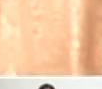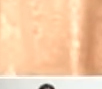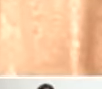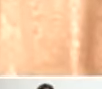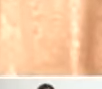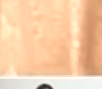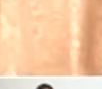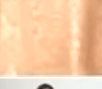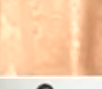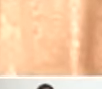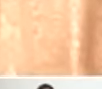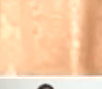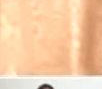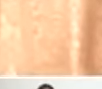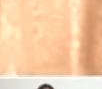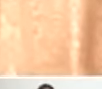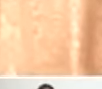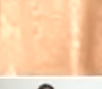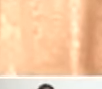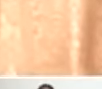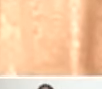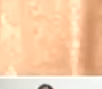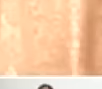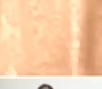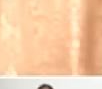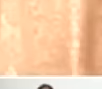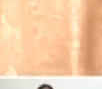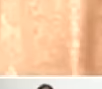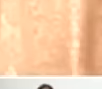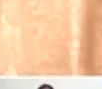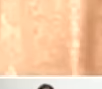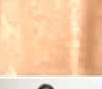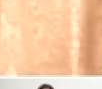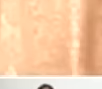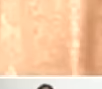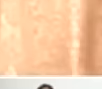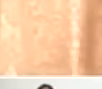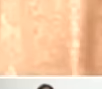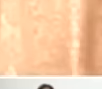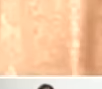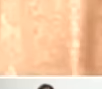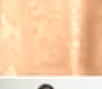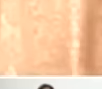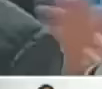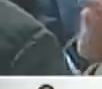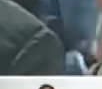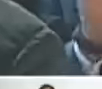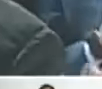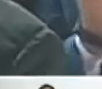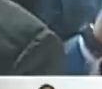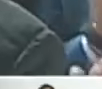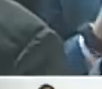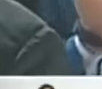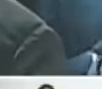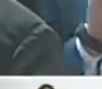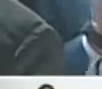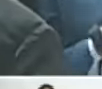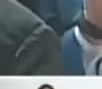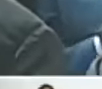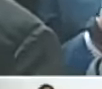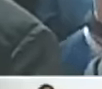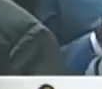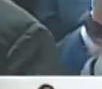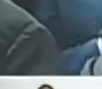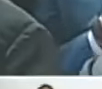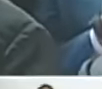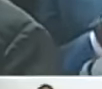diputado Germán Escarrá, uno de los hombres que más ha estudiado y trabajado en este tema, pido un aplauso para el doctor Germán